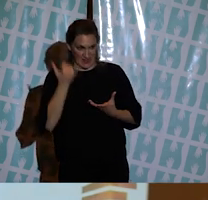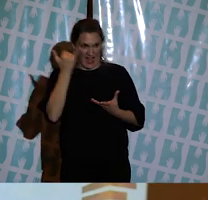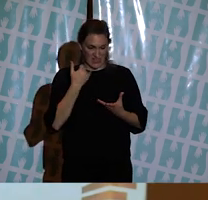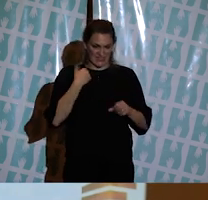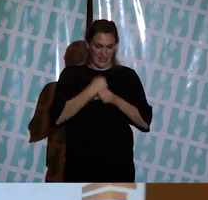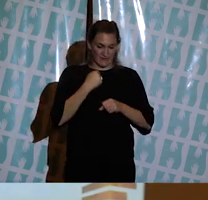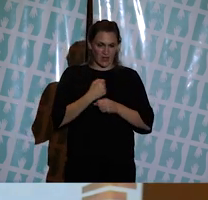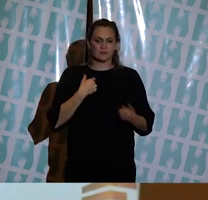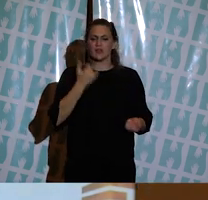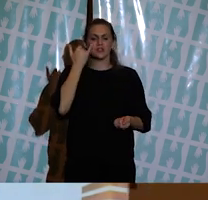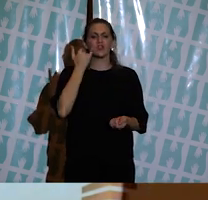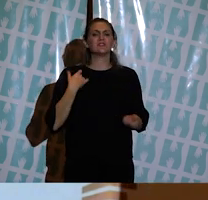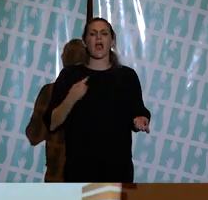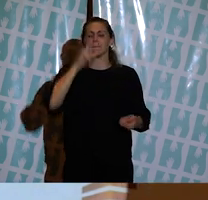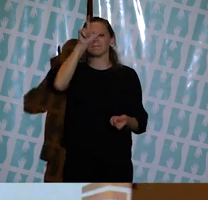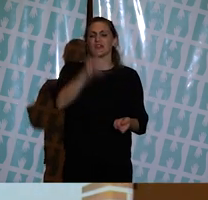cuando la persona ya es grande,